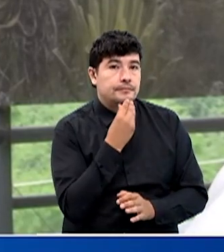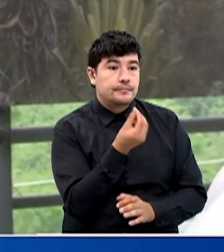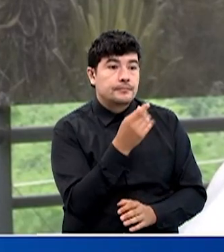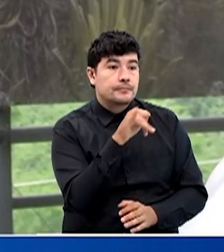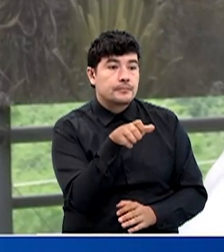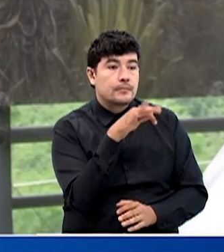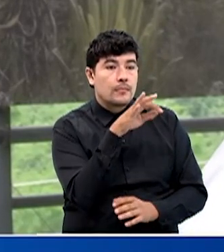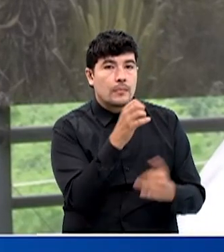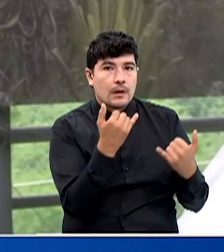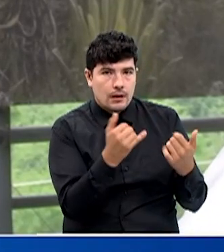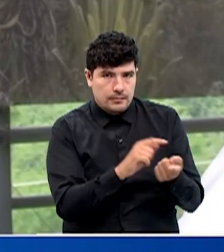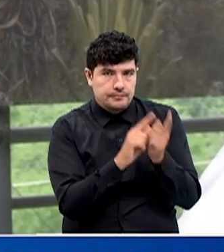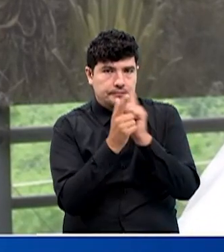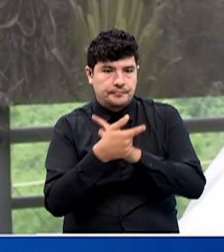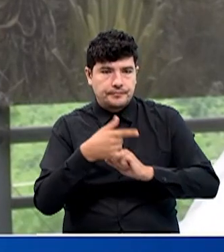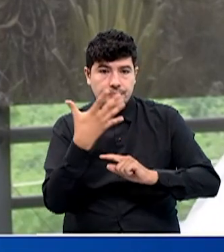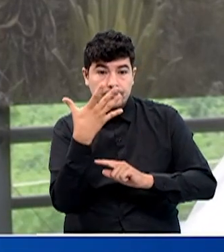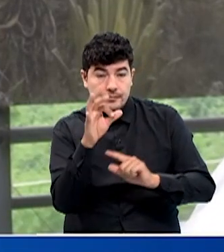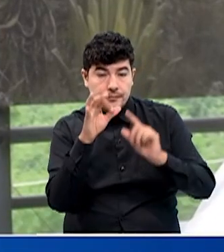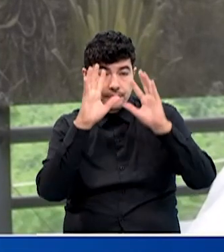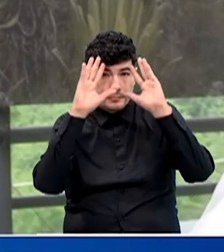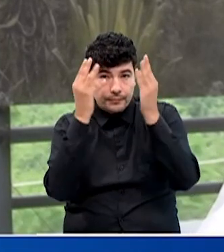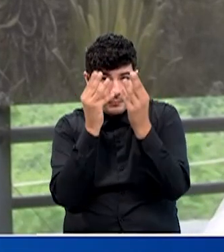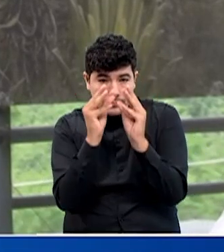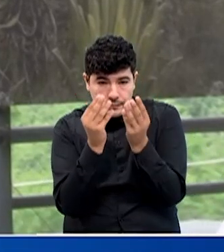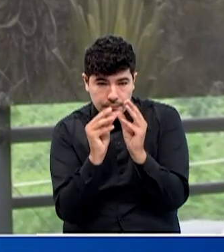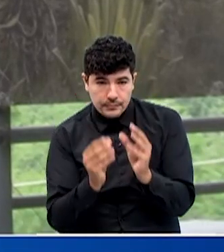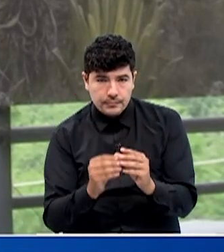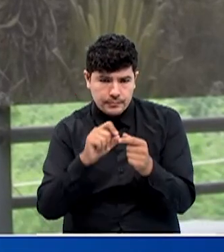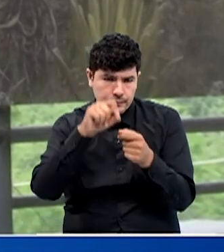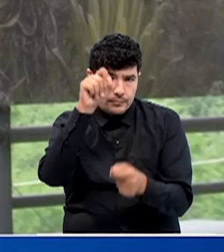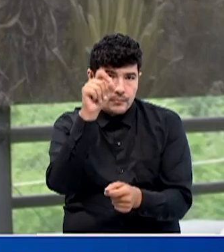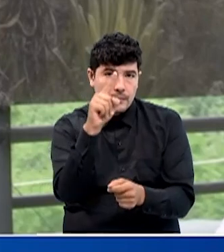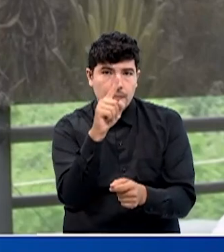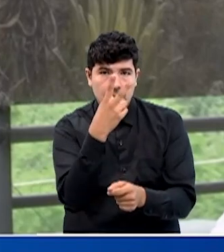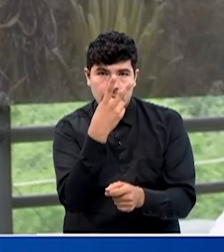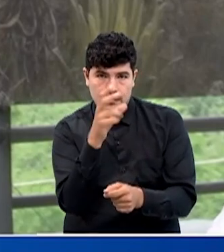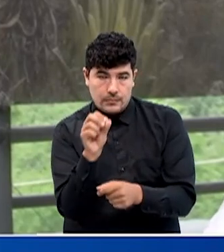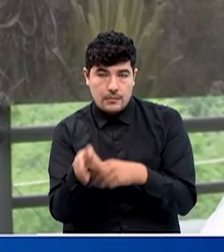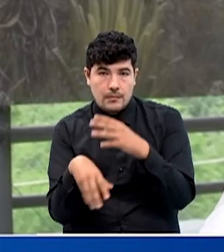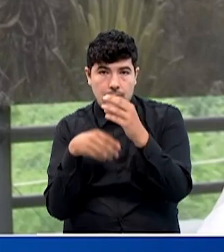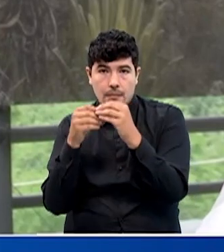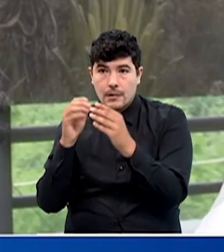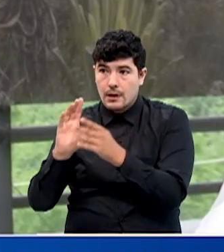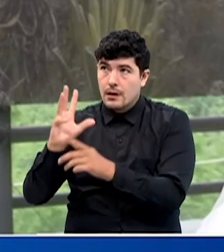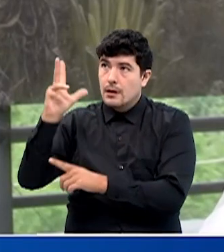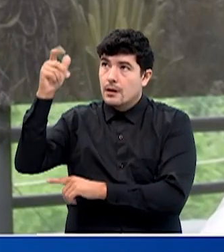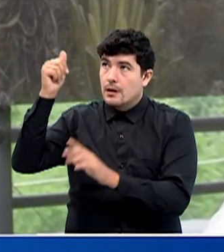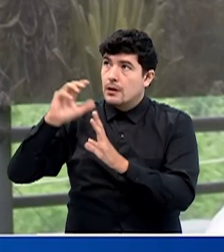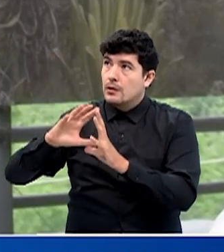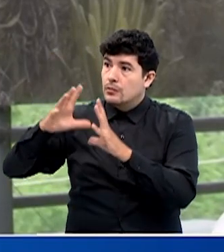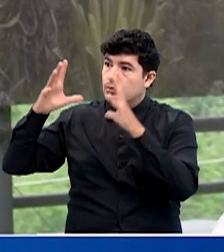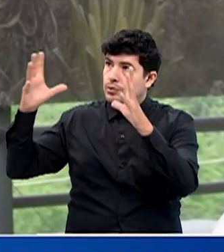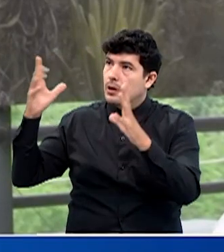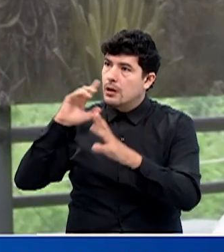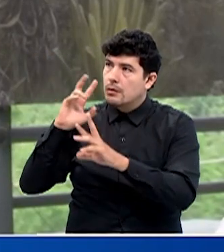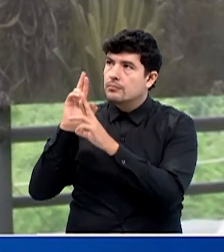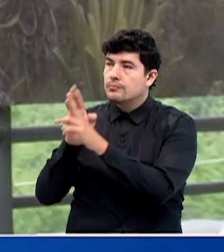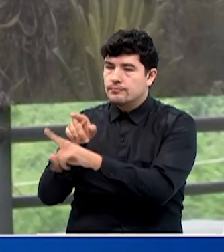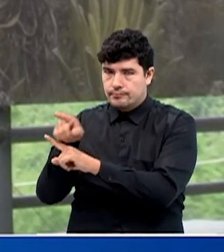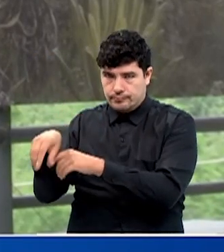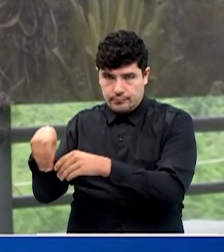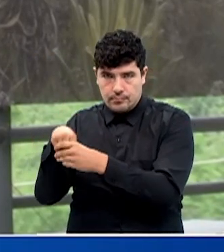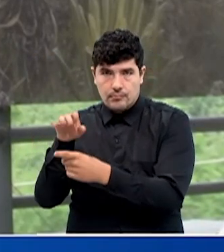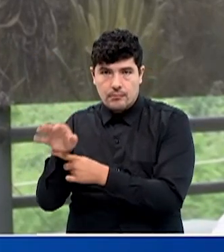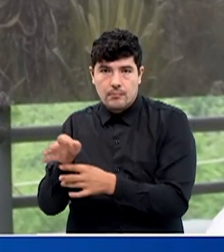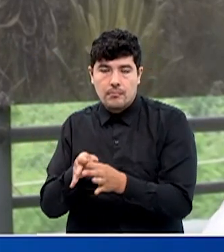Son 50 esculturas en la escala 1:20, además de una obra en tamaño real, que es el Quijote cuando ajedrez con Sancho Panza, y está en